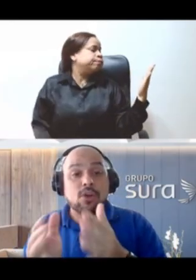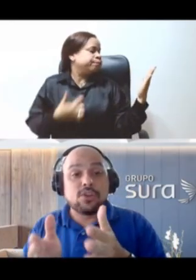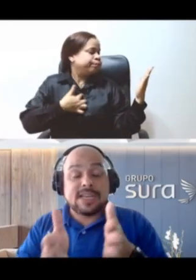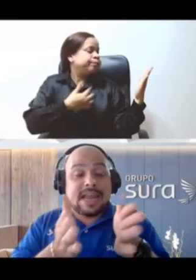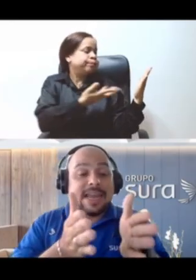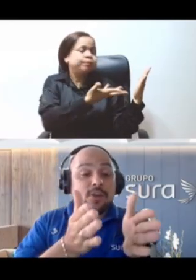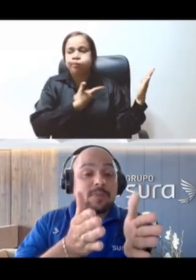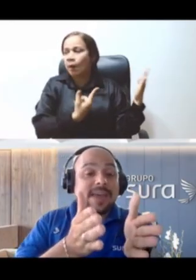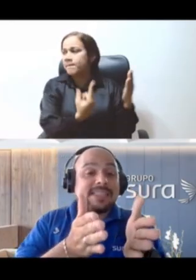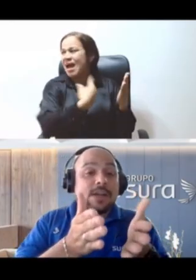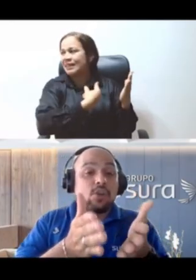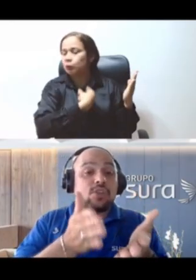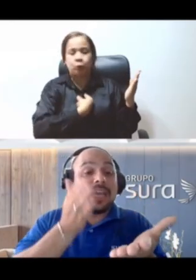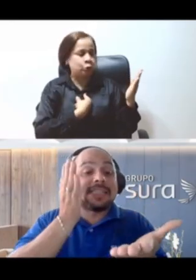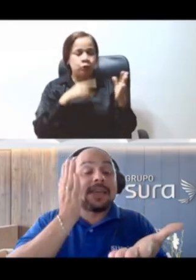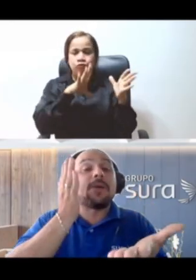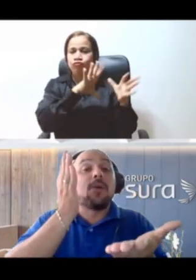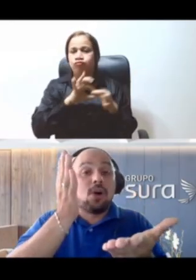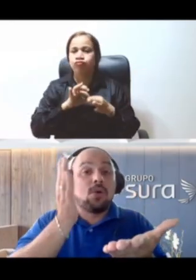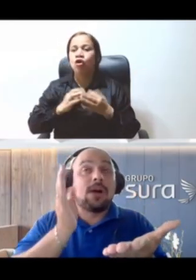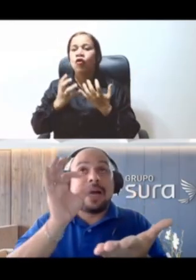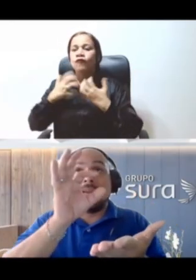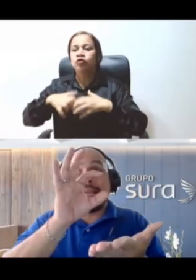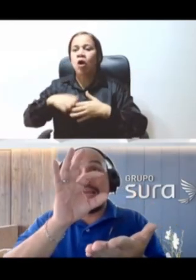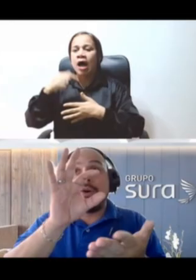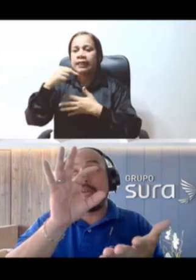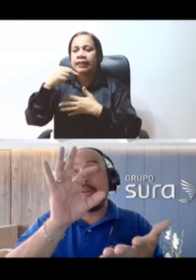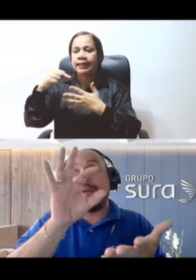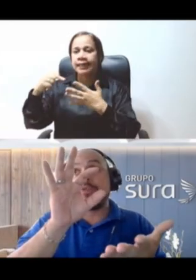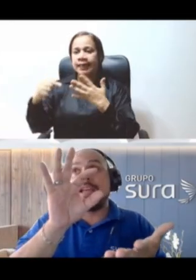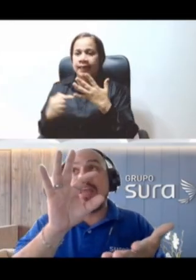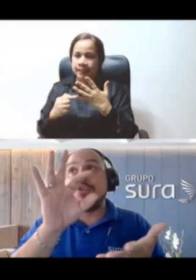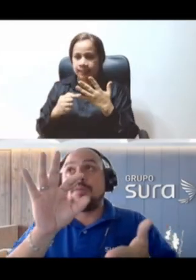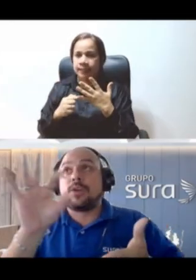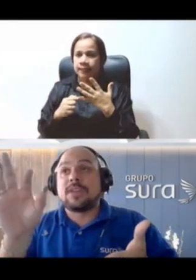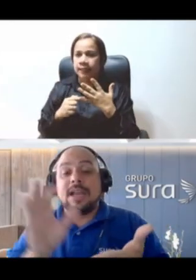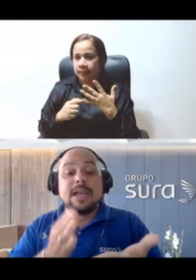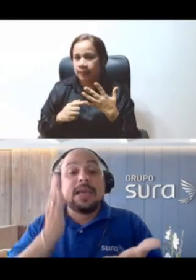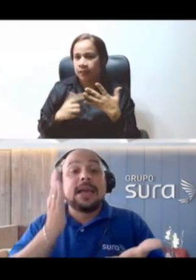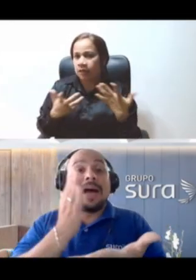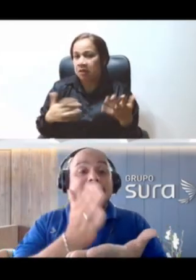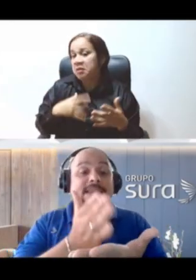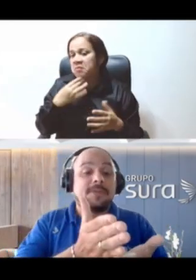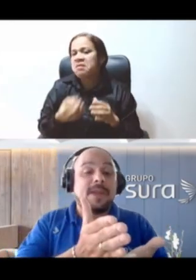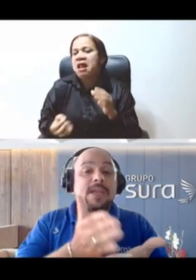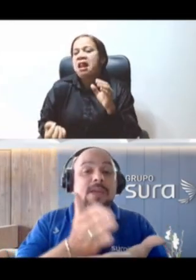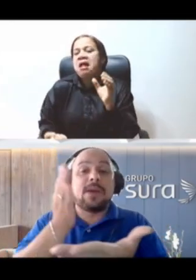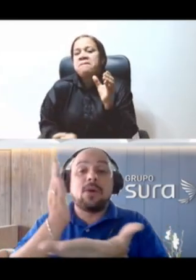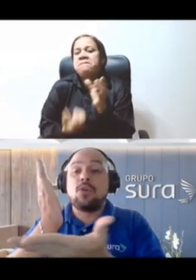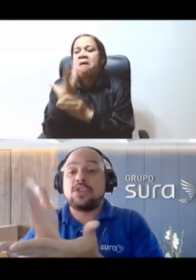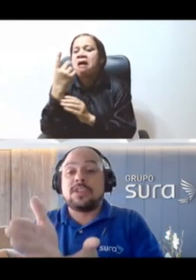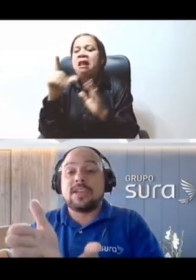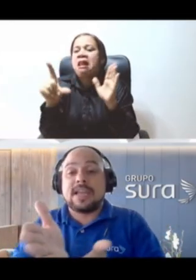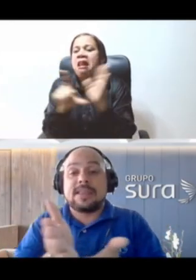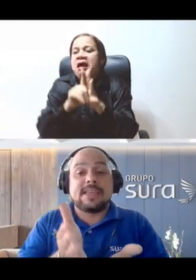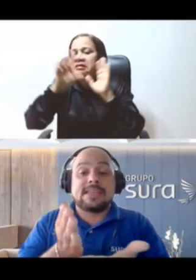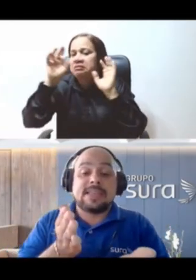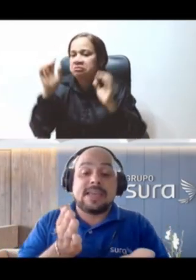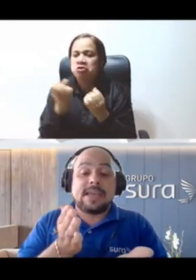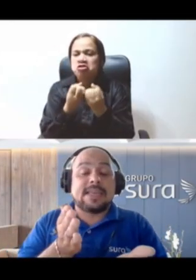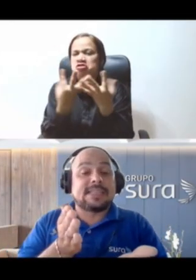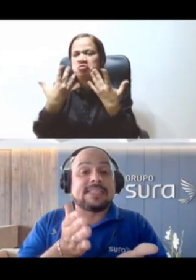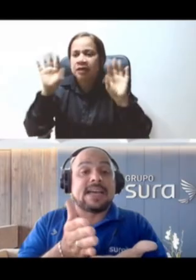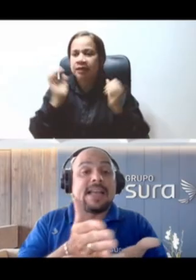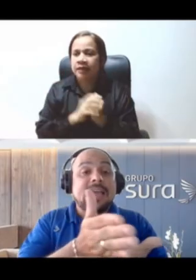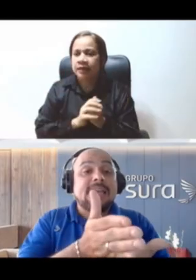¿Listo? Entonces, la ley nos va a decir a nosotros, es que, ojo, creamos la ley número tal. Andrés Felipe o los